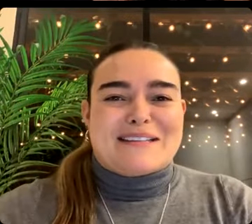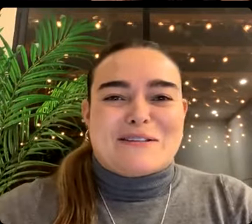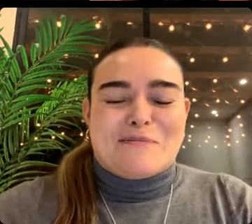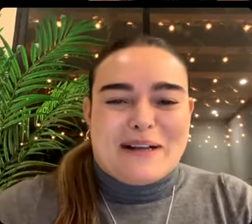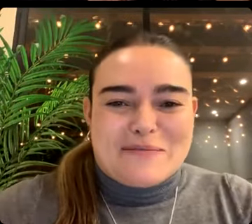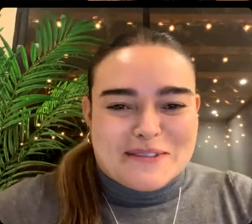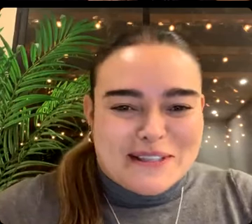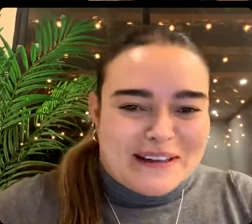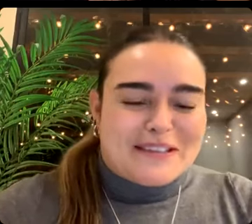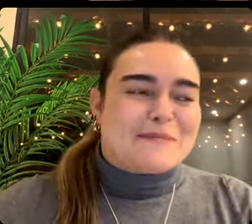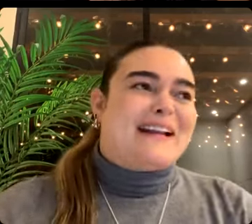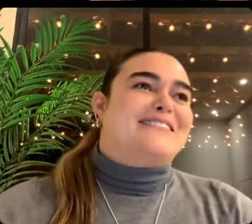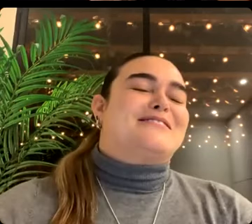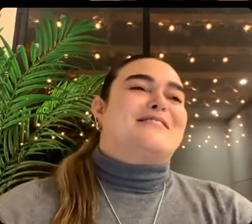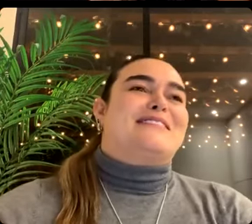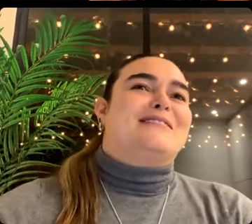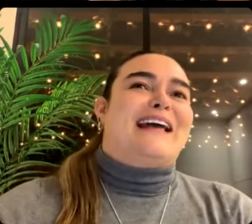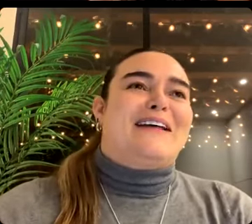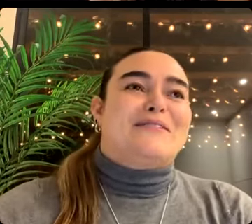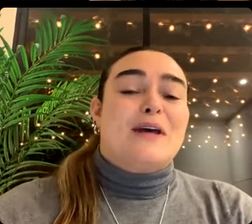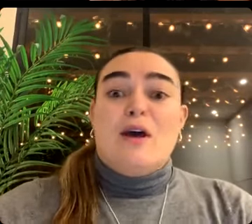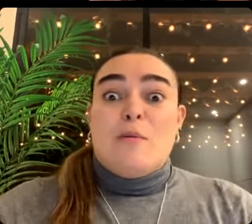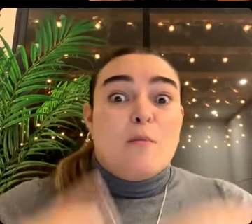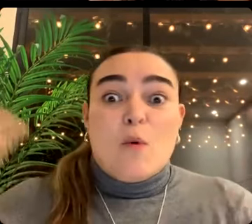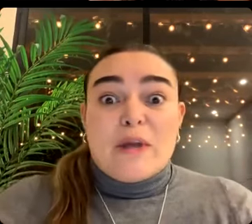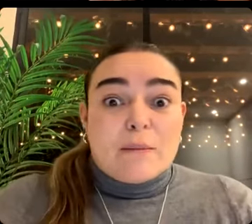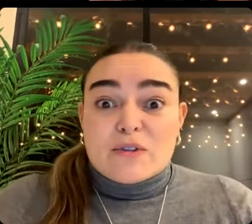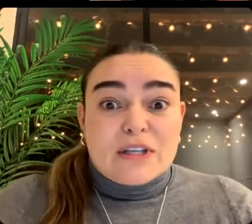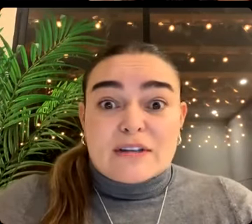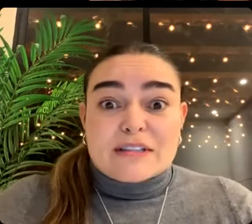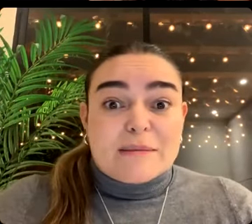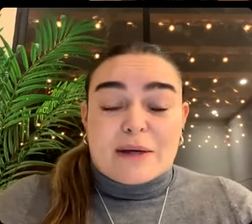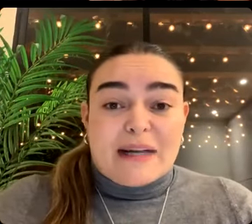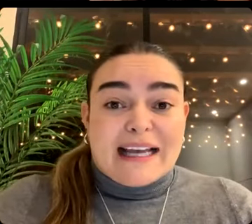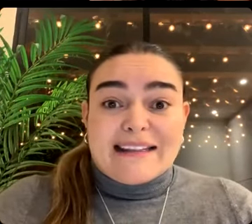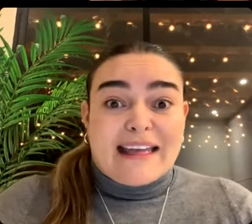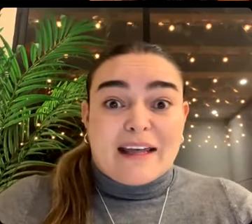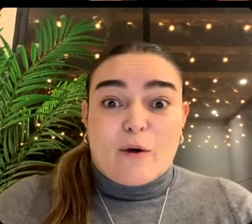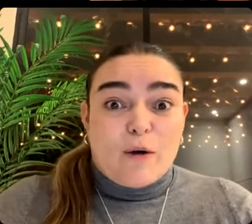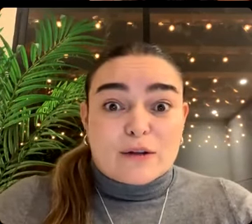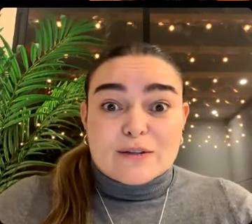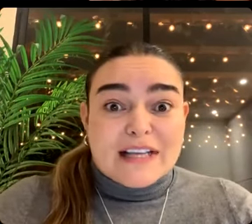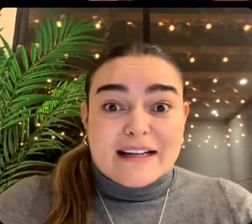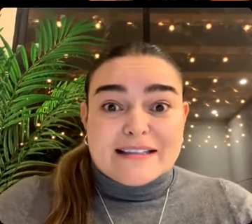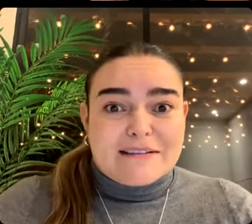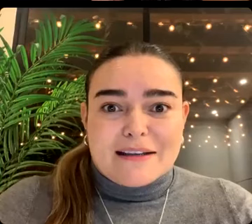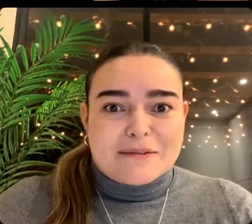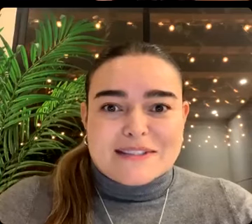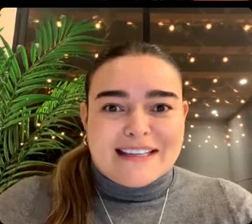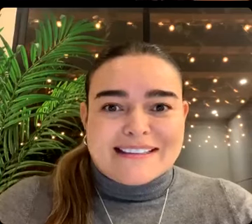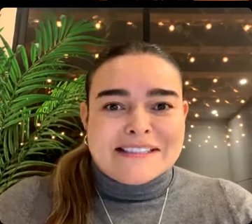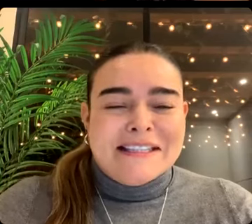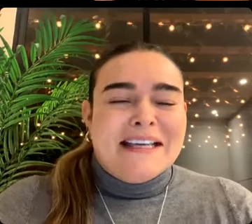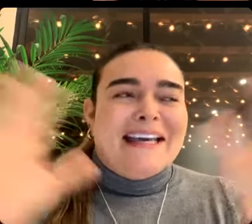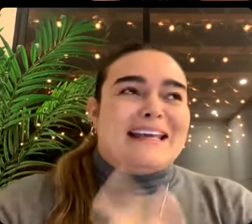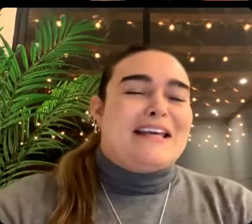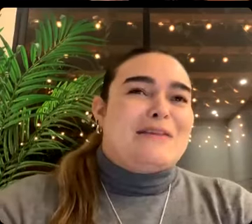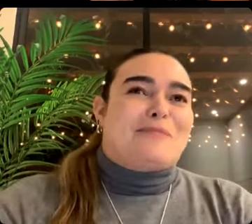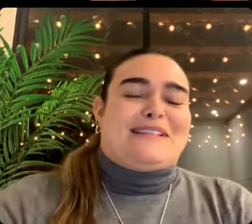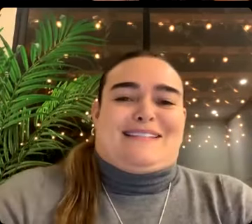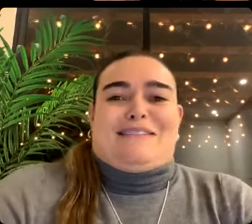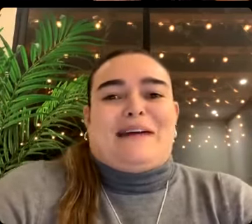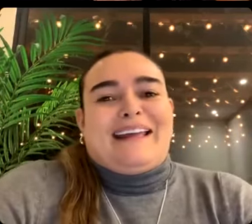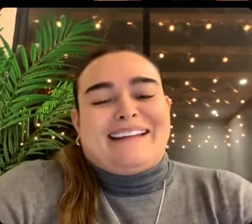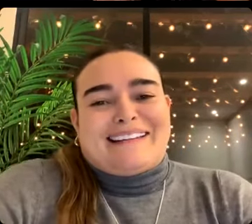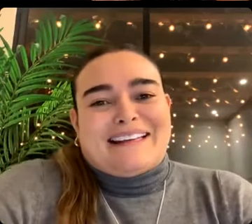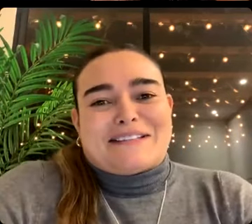está súper emocionado esperando estos resultados. Muy emocionados también con la cantidad de cortos que recibimos, Jess. Y